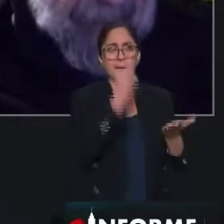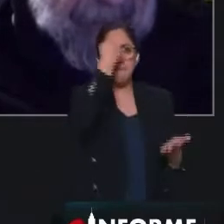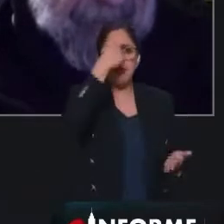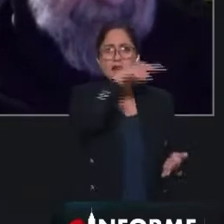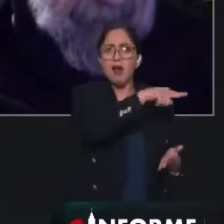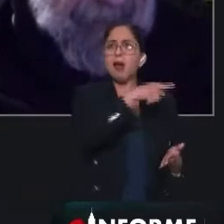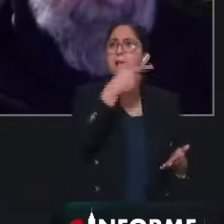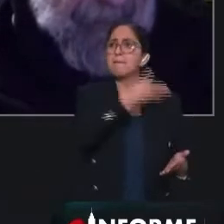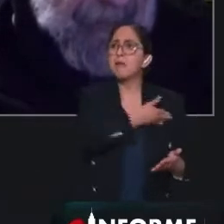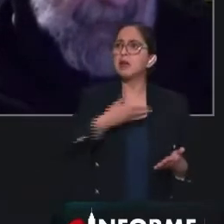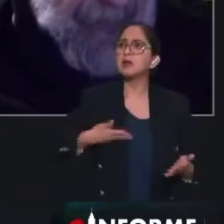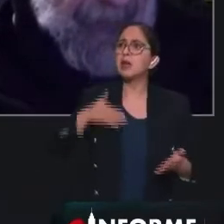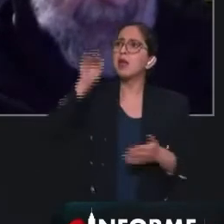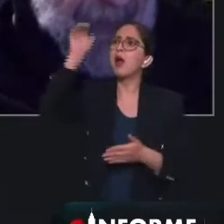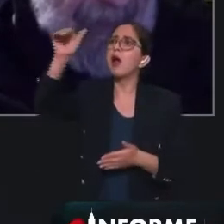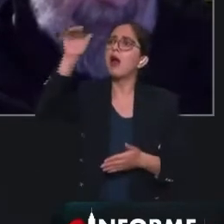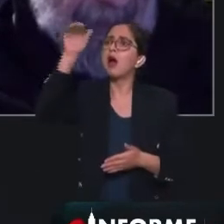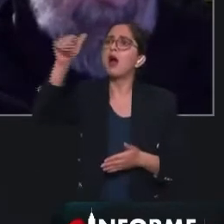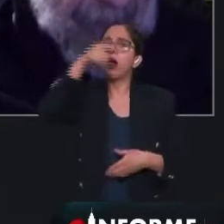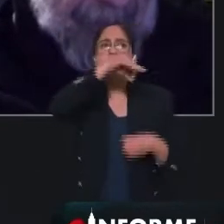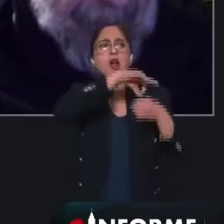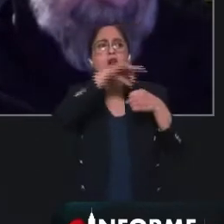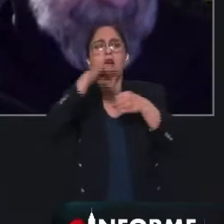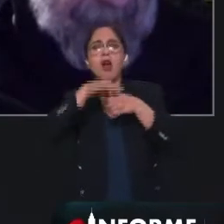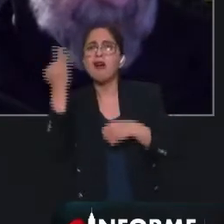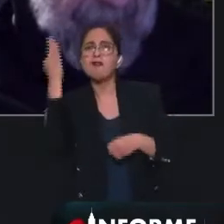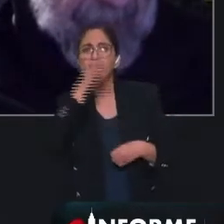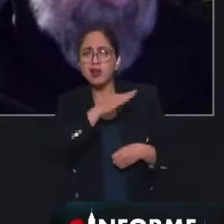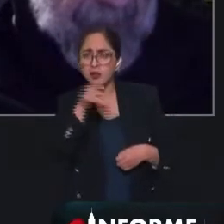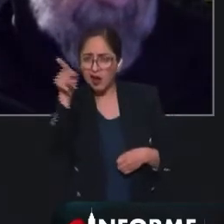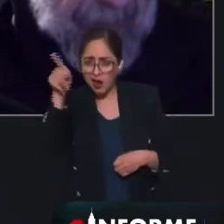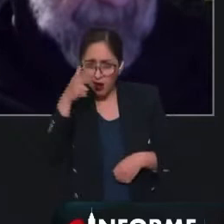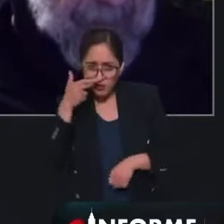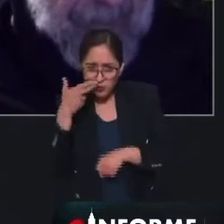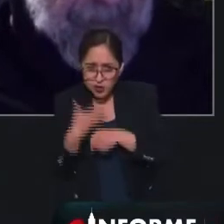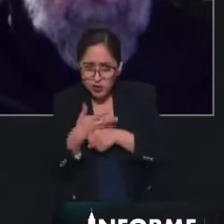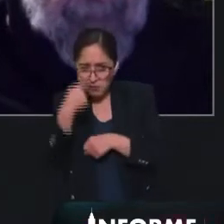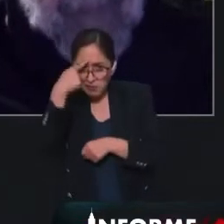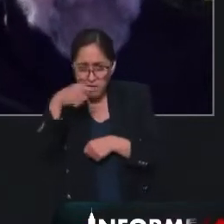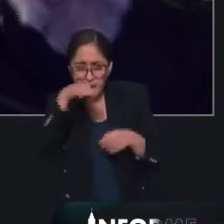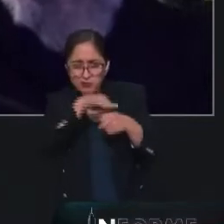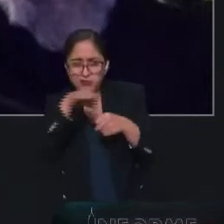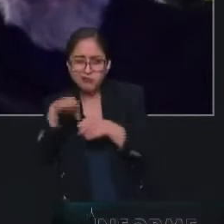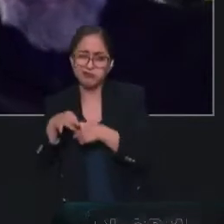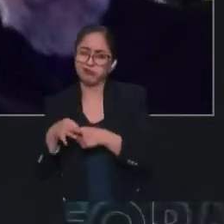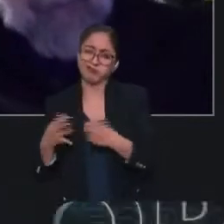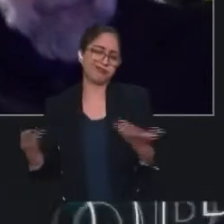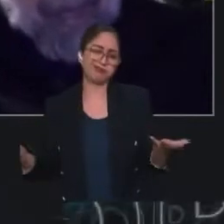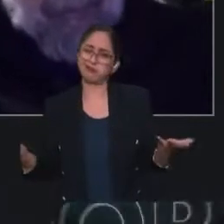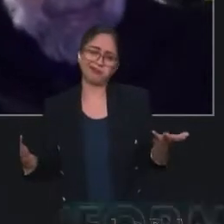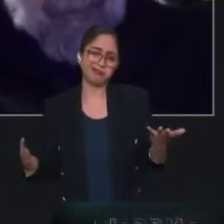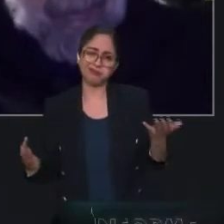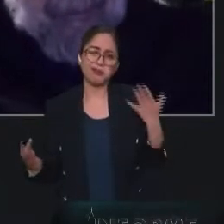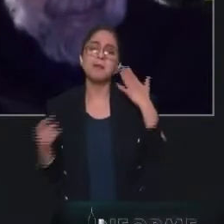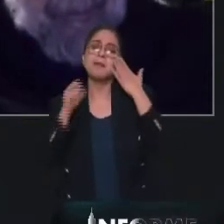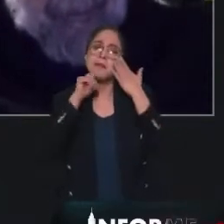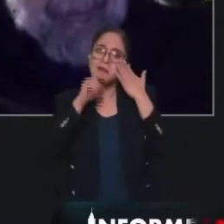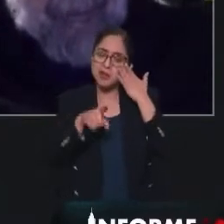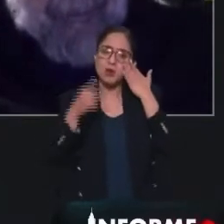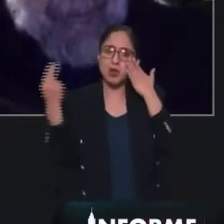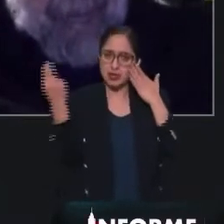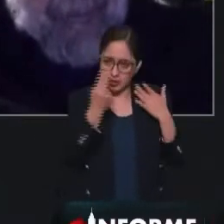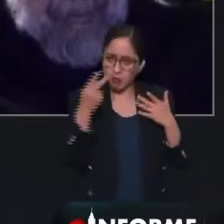ahí a tocar a Palacio Nacional. Y sin duda lo que dices, Pedro, voy contigo porque los partidos políticos también se tienen